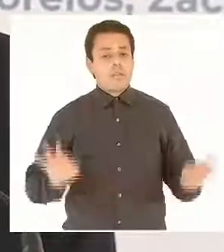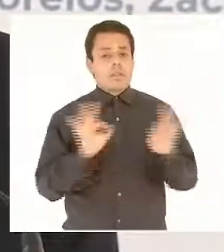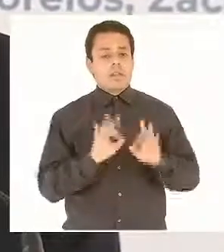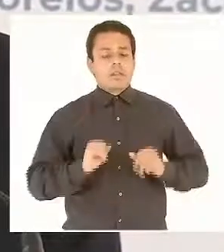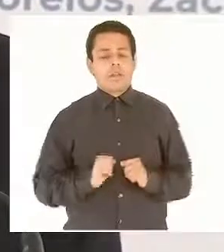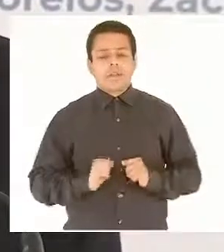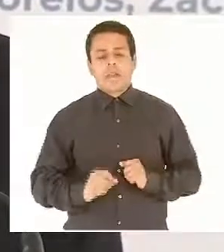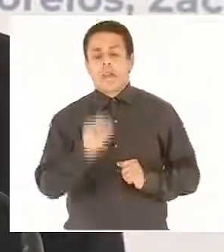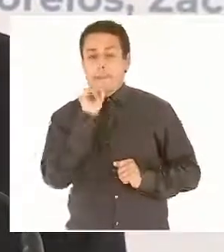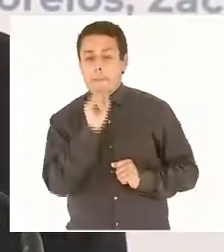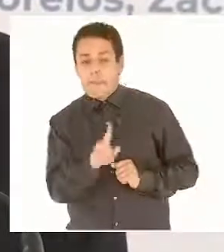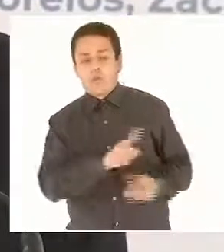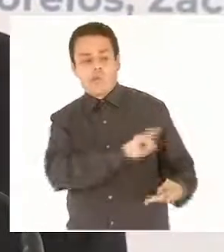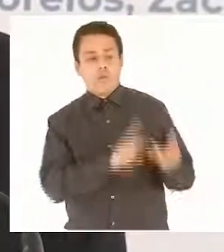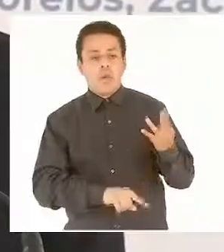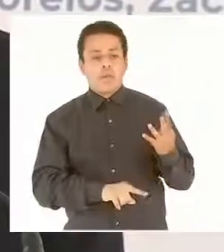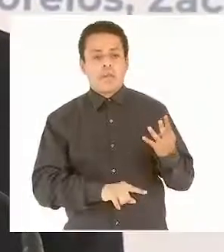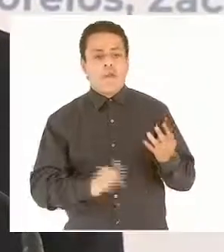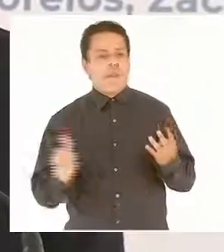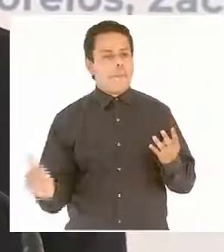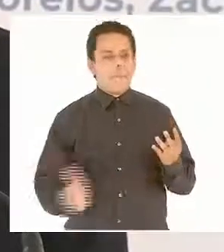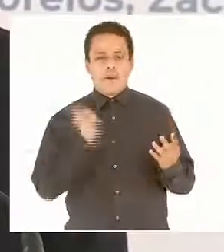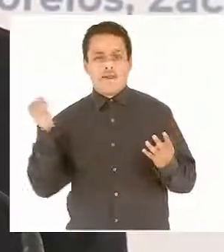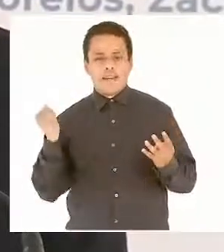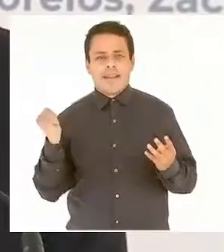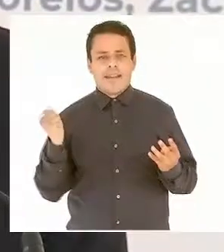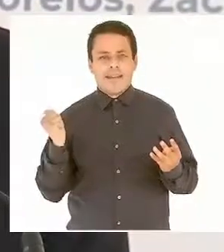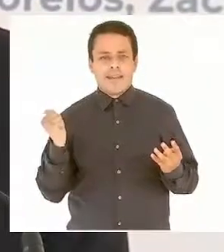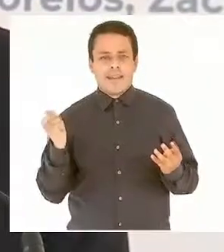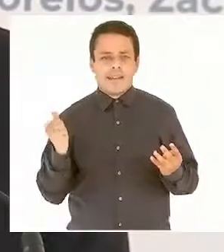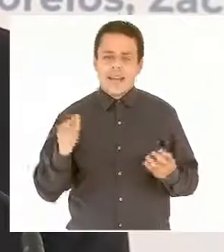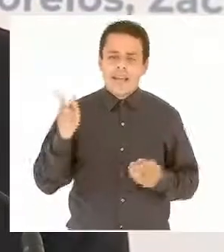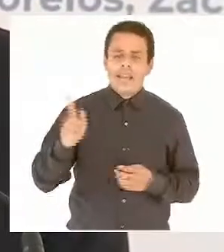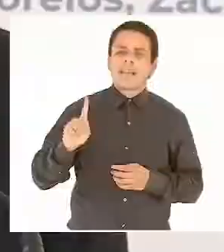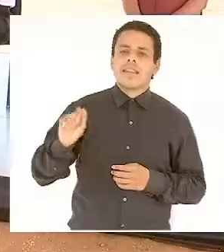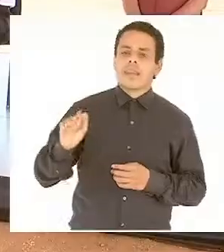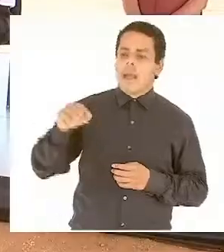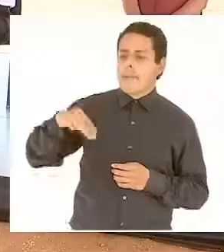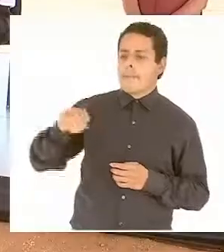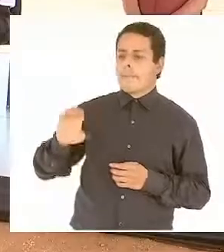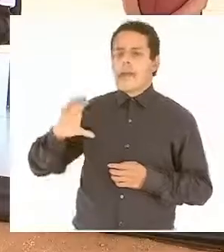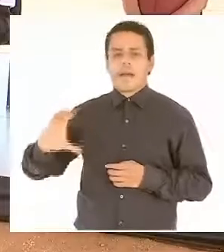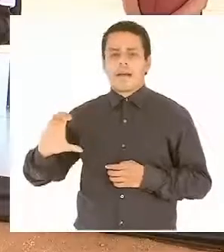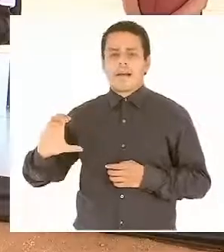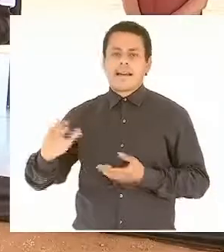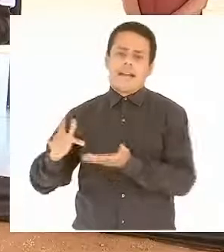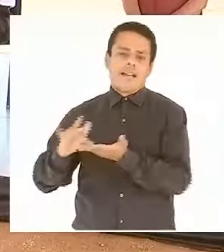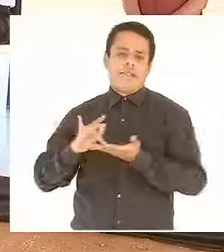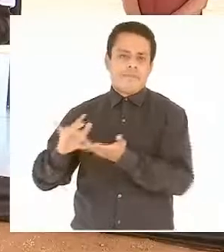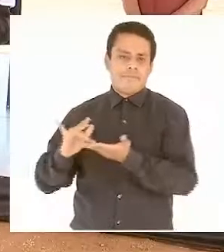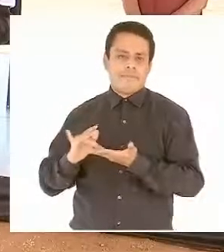desde luego aprovechar las ventajas del Tratado de Libre Comercio,